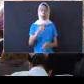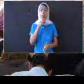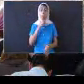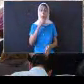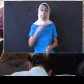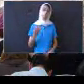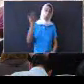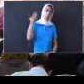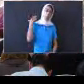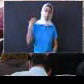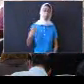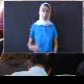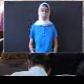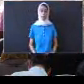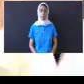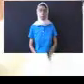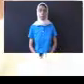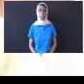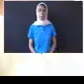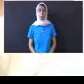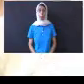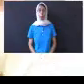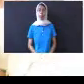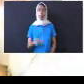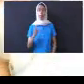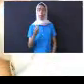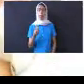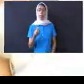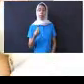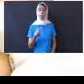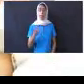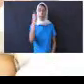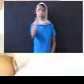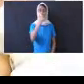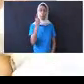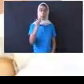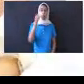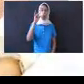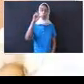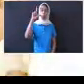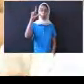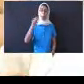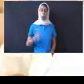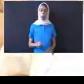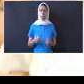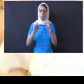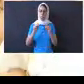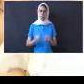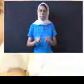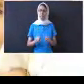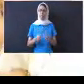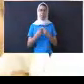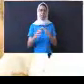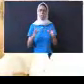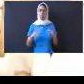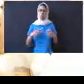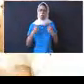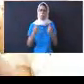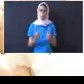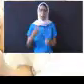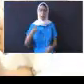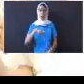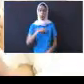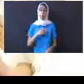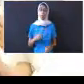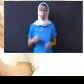pasen. Que Saúl pueda quedar sin fuerza en nuestra vida. Y enterrarlo. Y